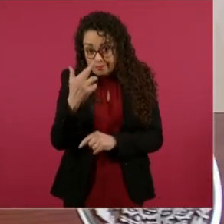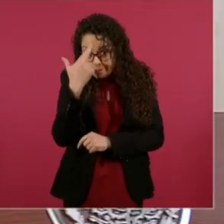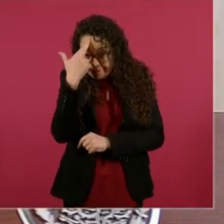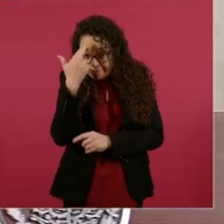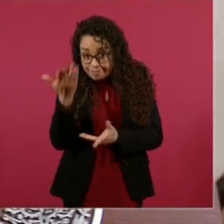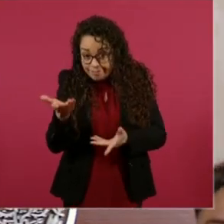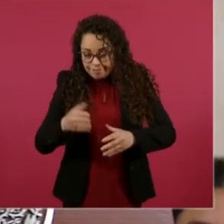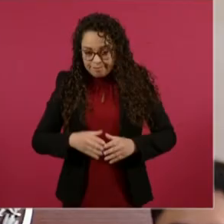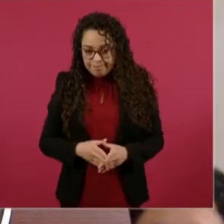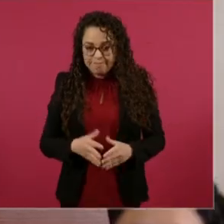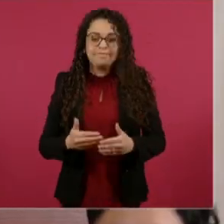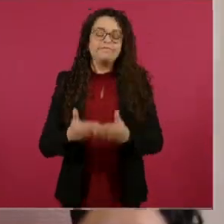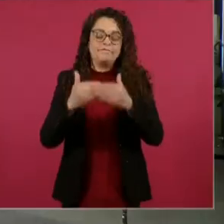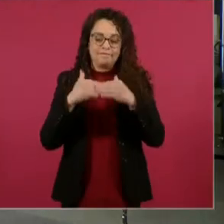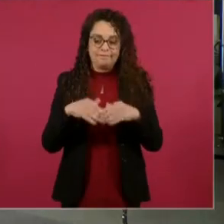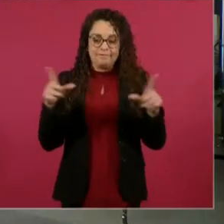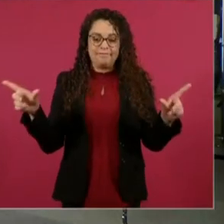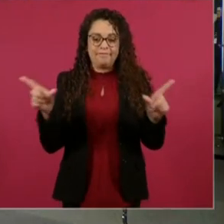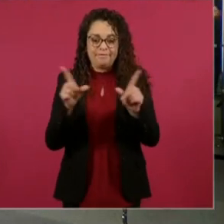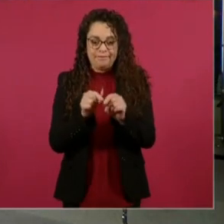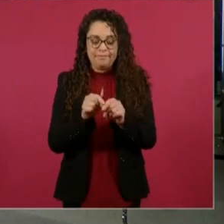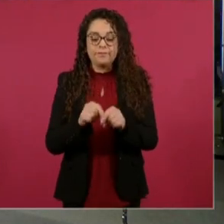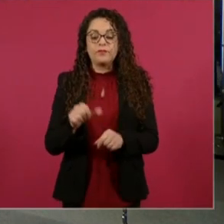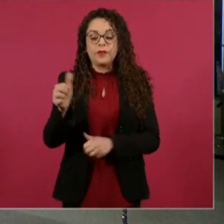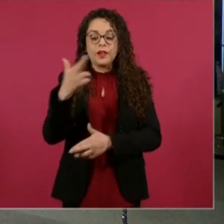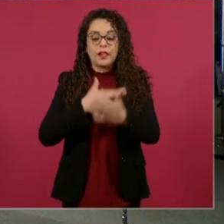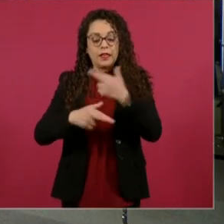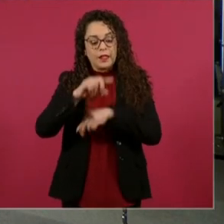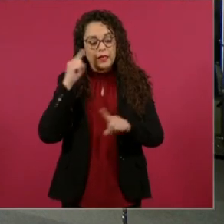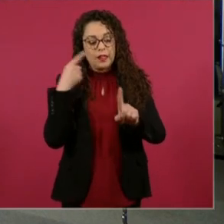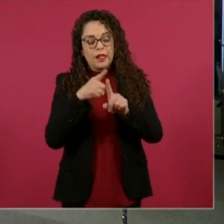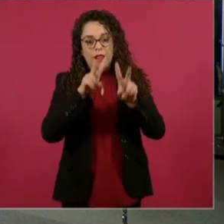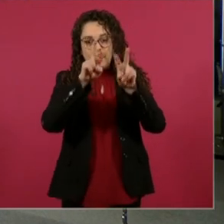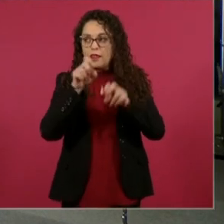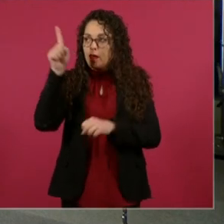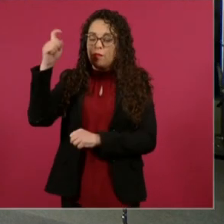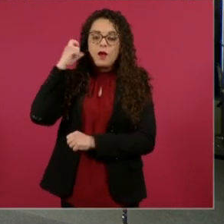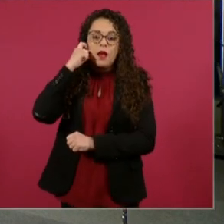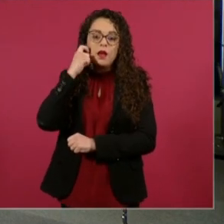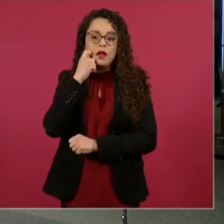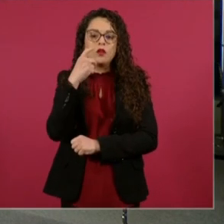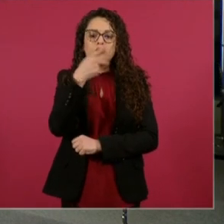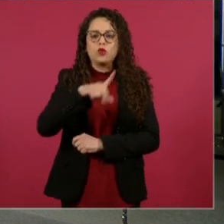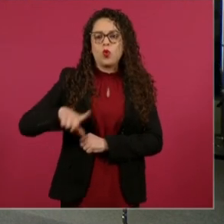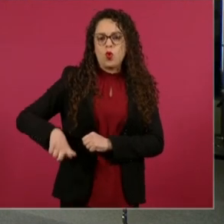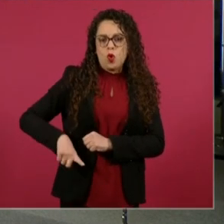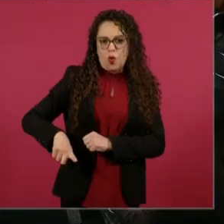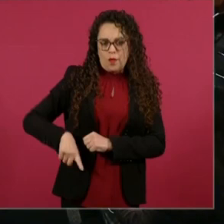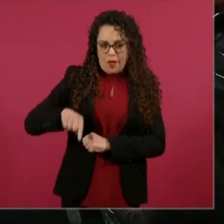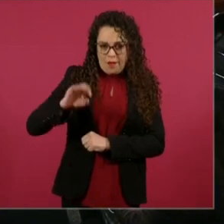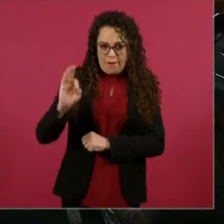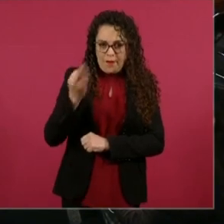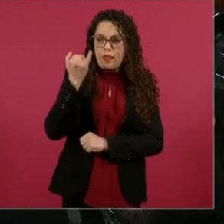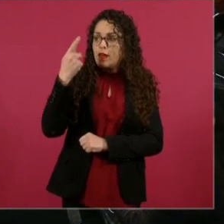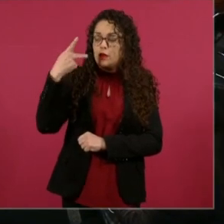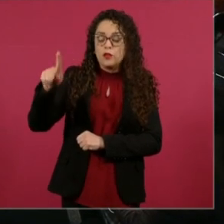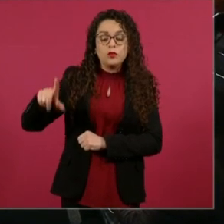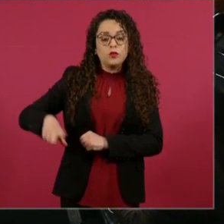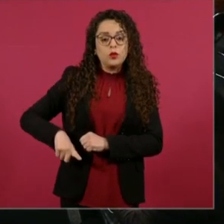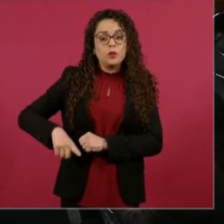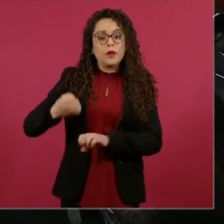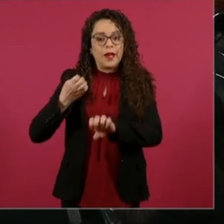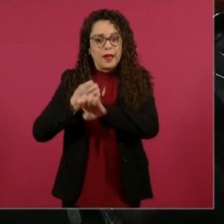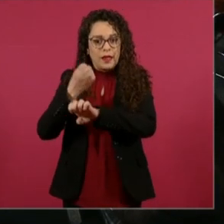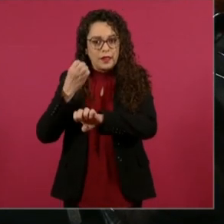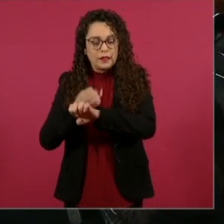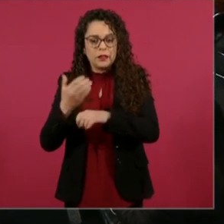Y para cerrar el caso Guerrero, presidente, volviendo a este tema, en específico, ¿qué se está haciendo su administración y el gobierno estatal ante este acuerdo de los